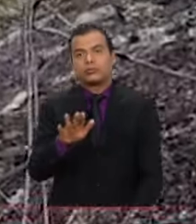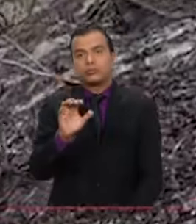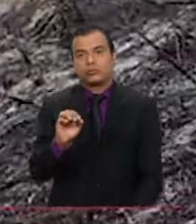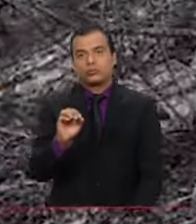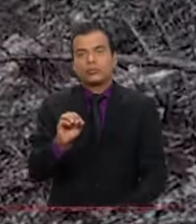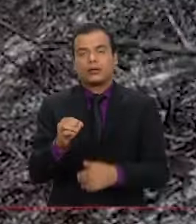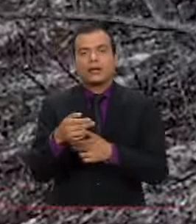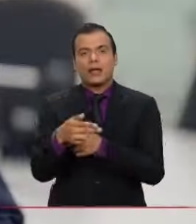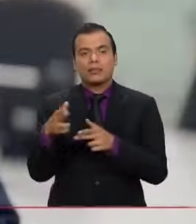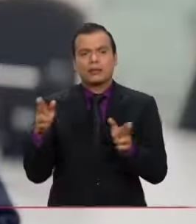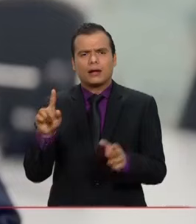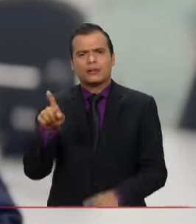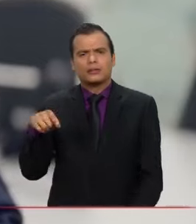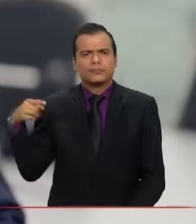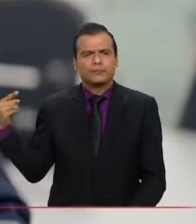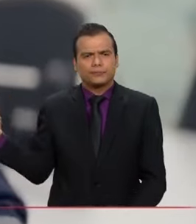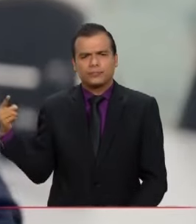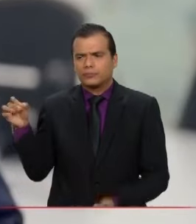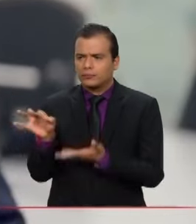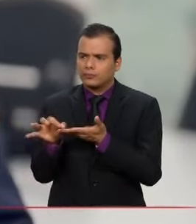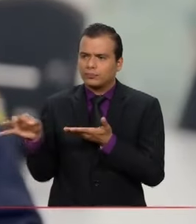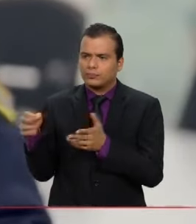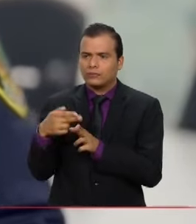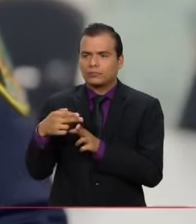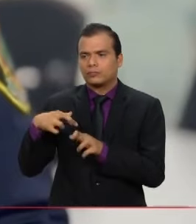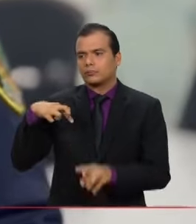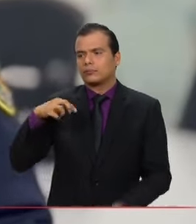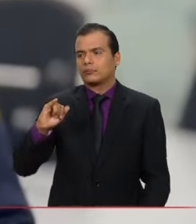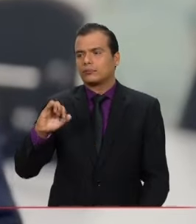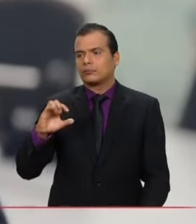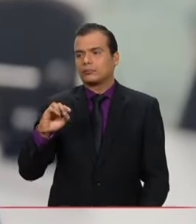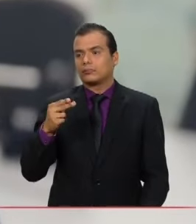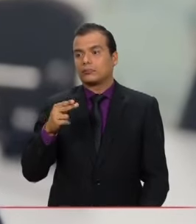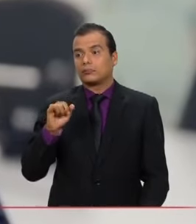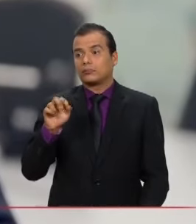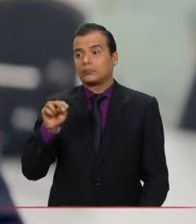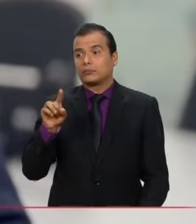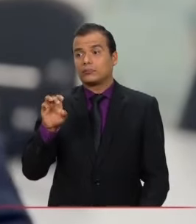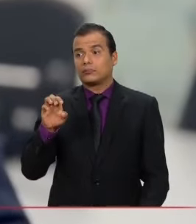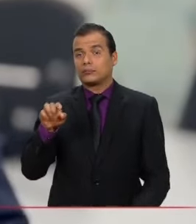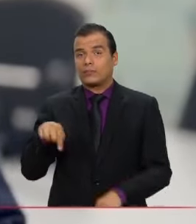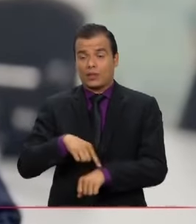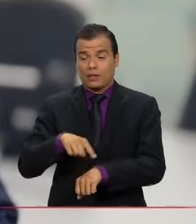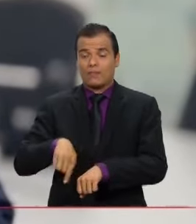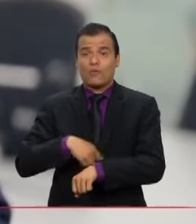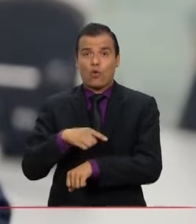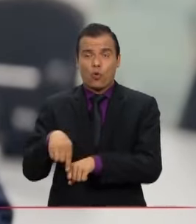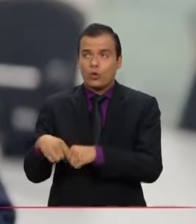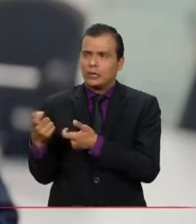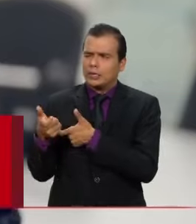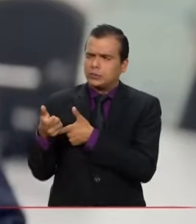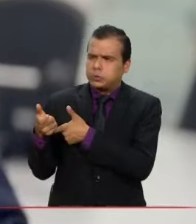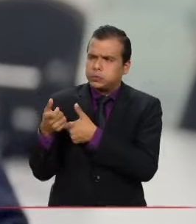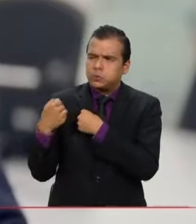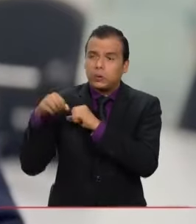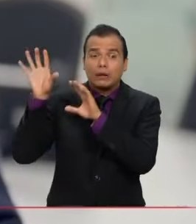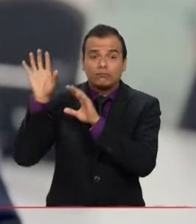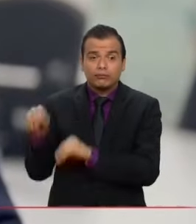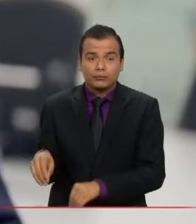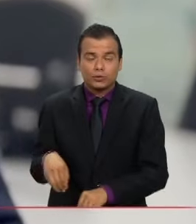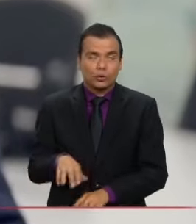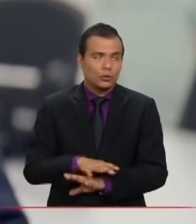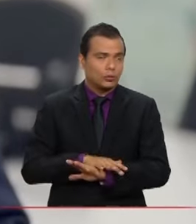llamas. No realizar fogatas en zonas boscosas ni tampoco intentar realizar